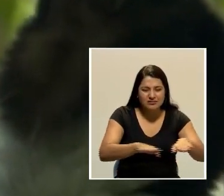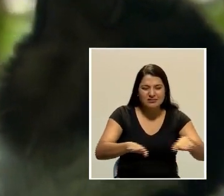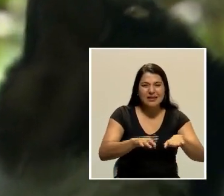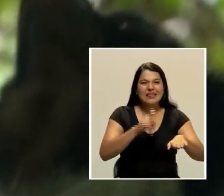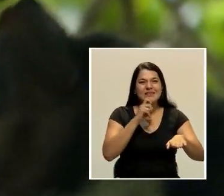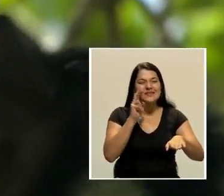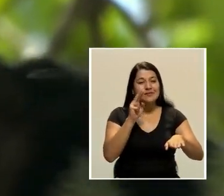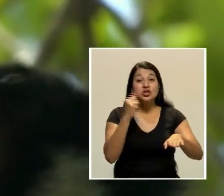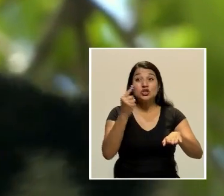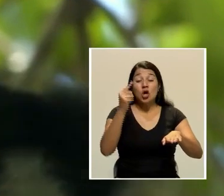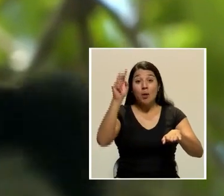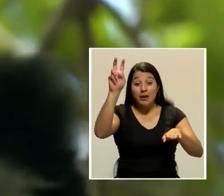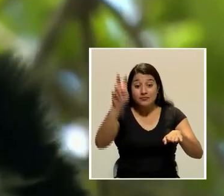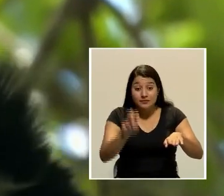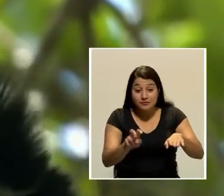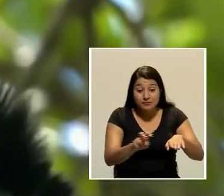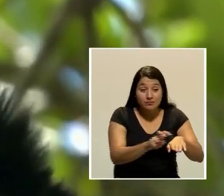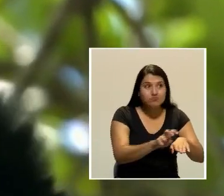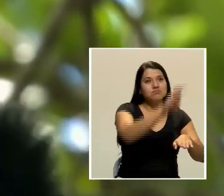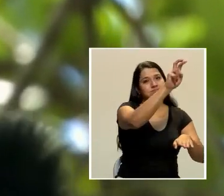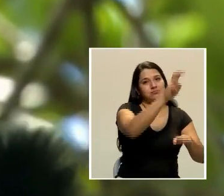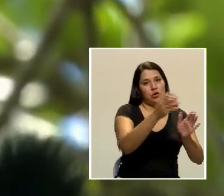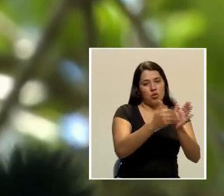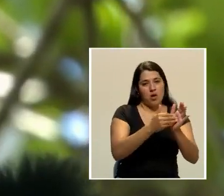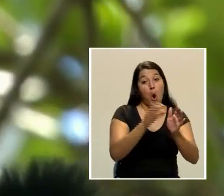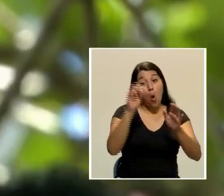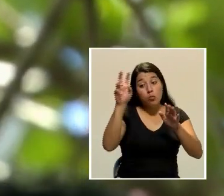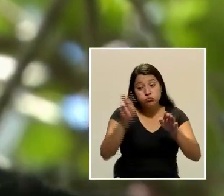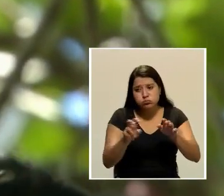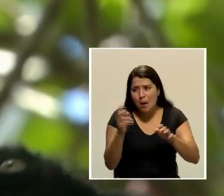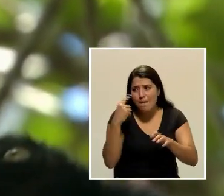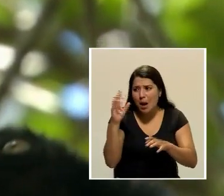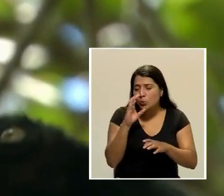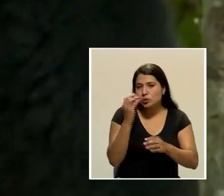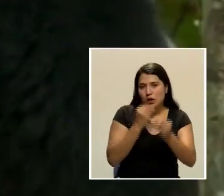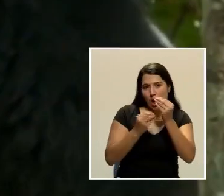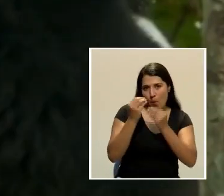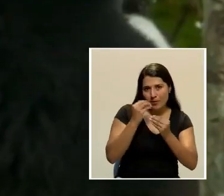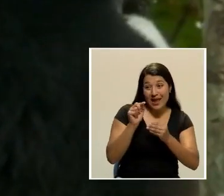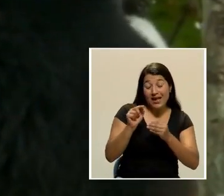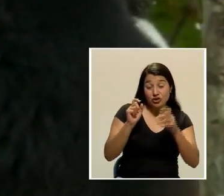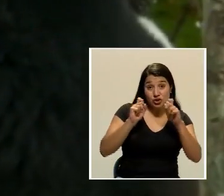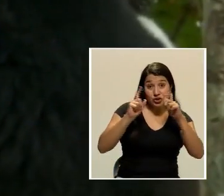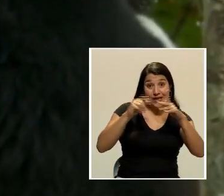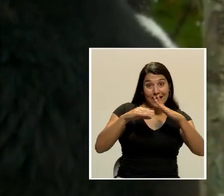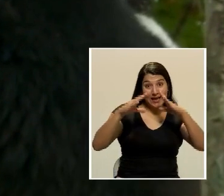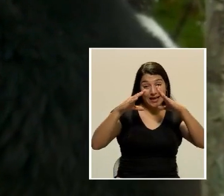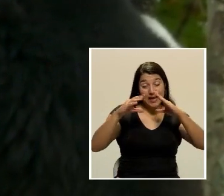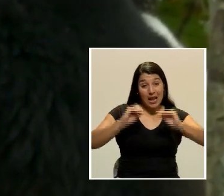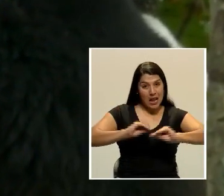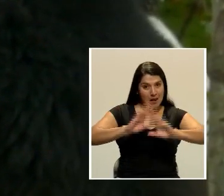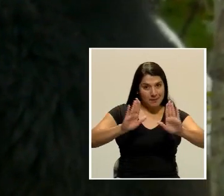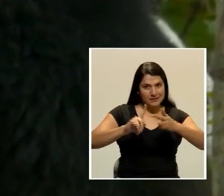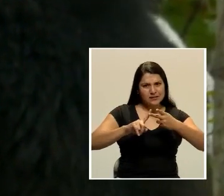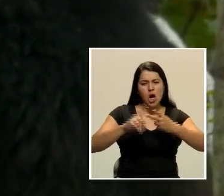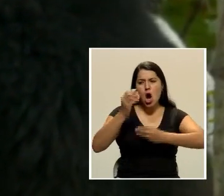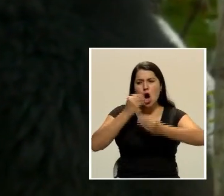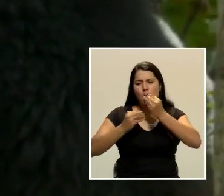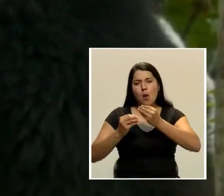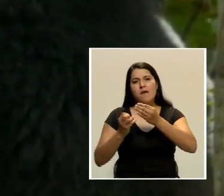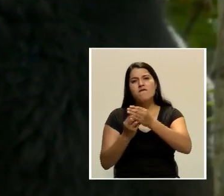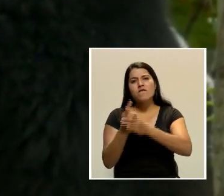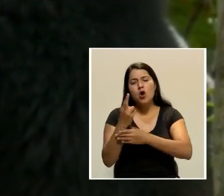una manera ágil y precisa. Es más frecuente encontrarlos a varios metros de altura sobre la vegetación que en suelo firme,